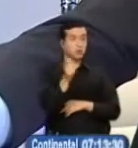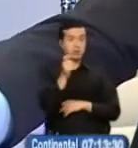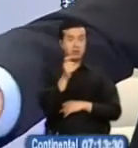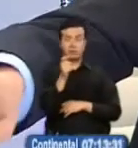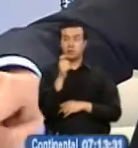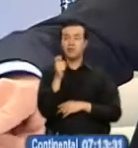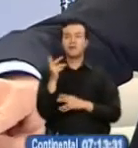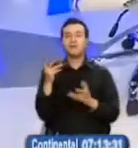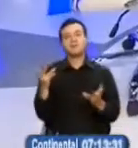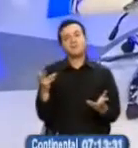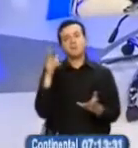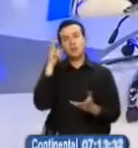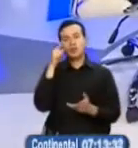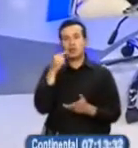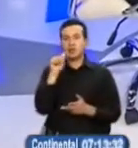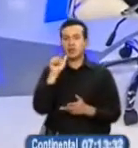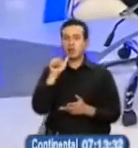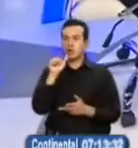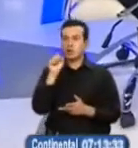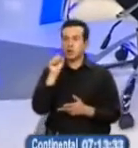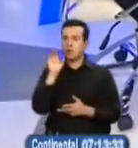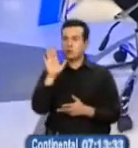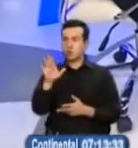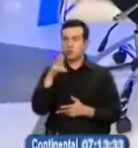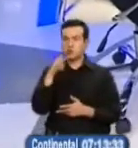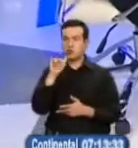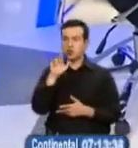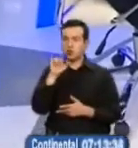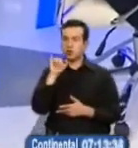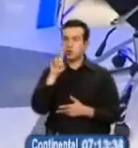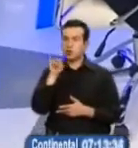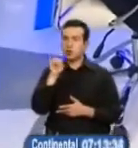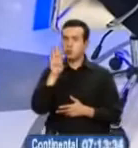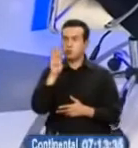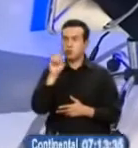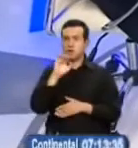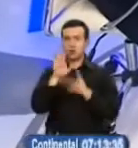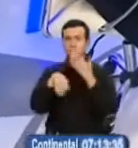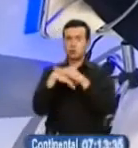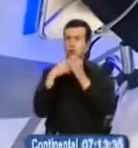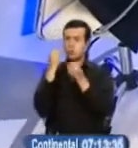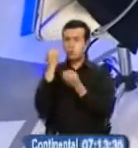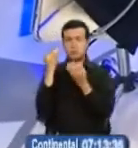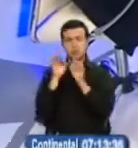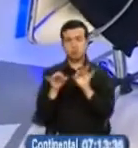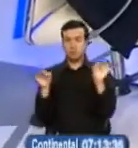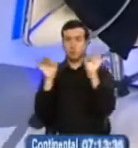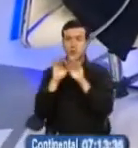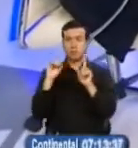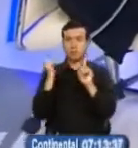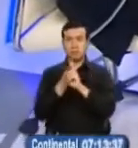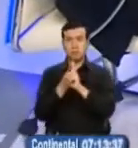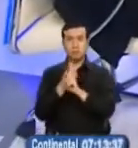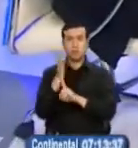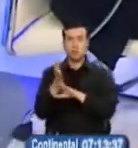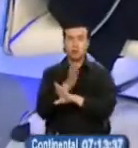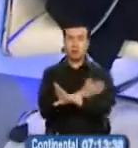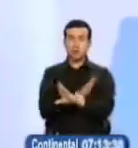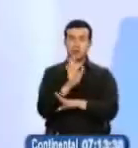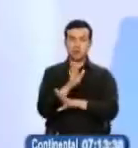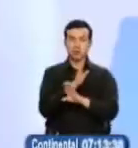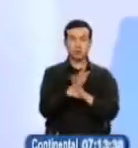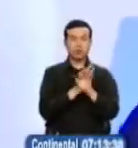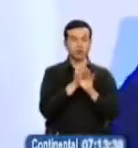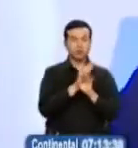Nación. Cercanos. Mire, creo que Galo Chiriboga ha sido contundente en la información que ha planteado. Primero ha sido una transacción antes de ser